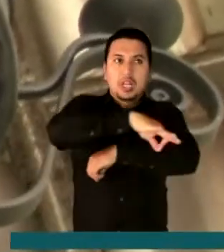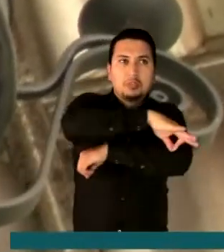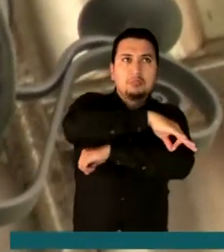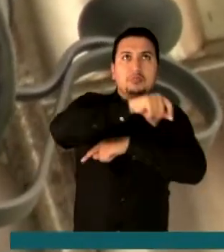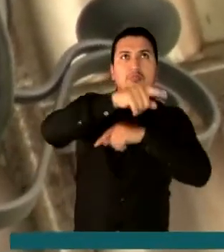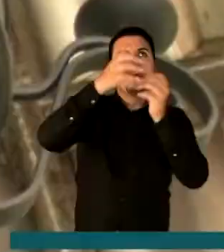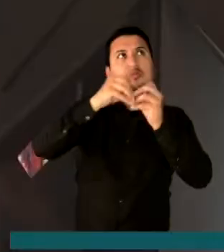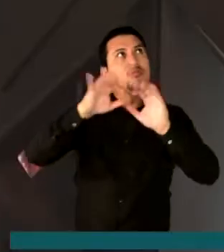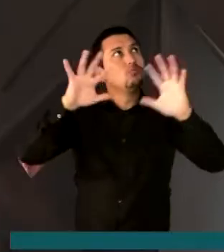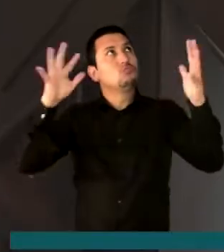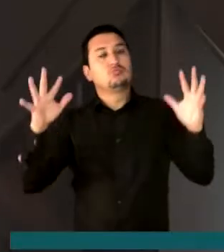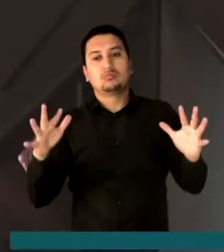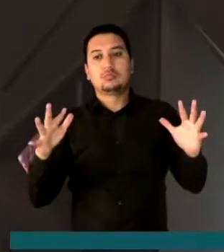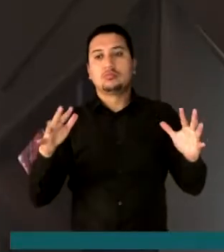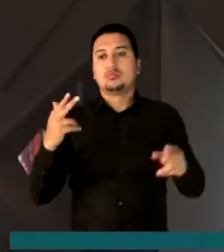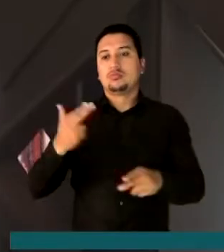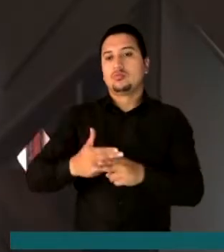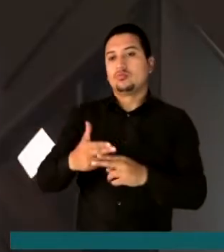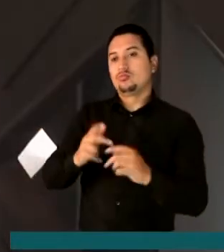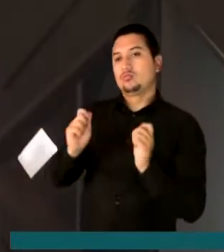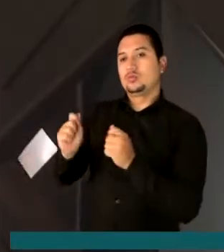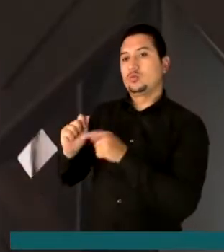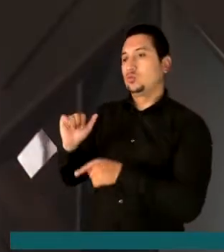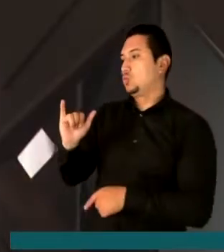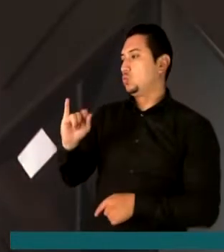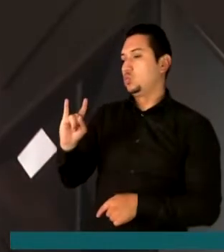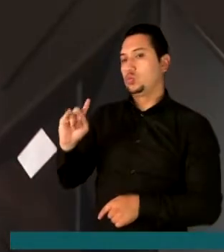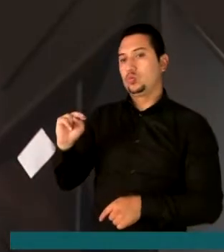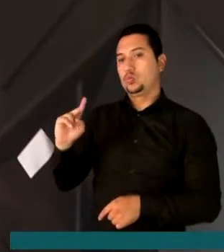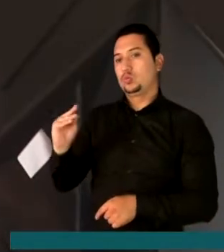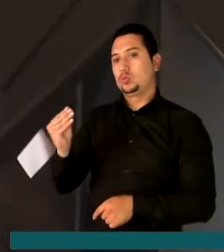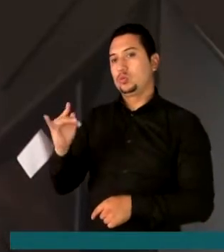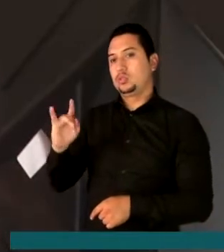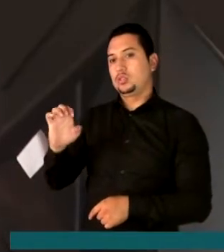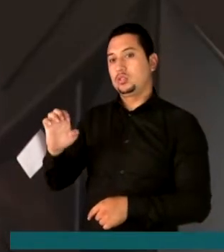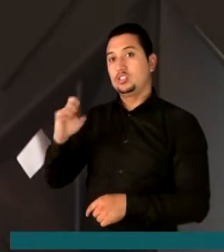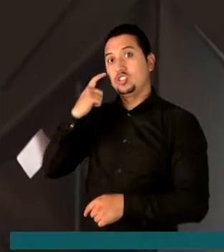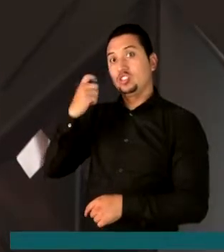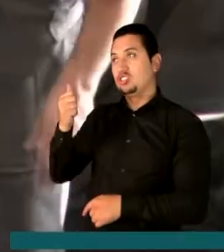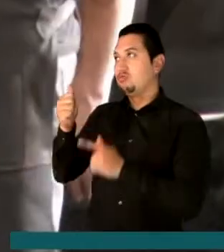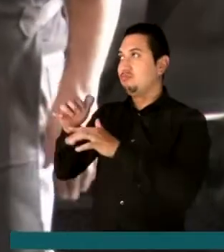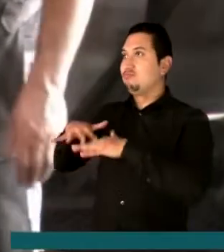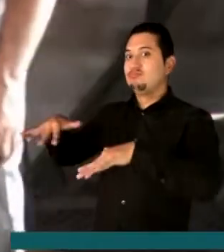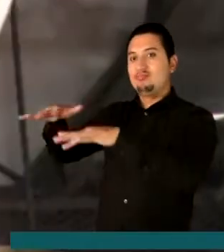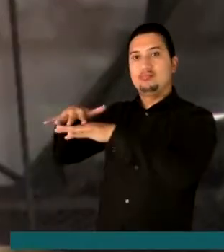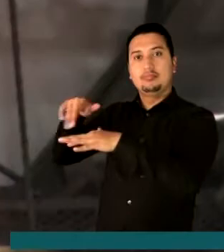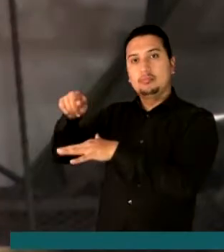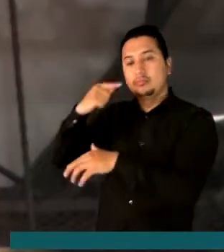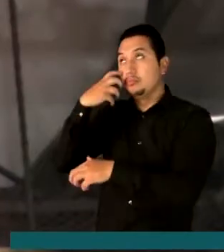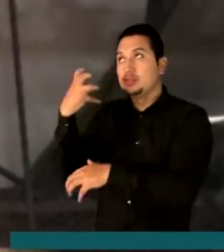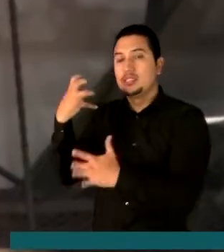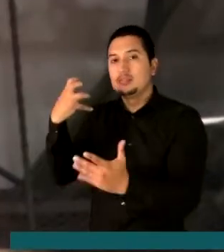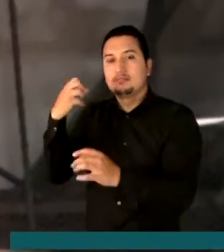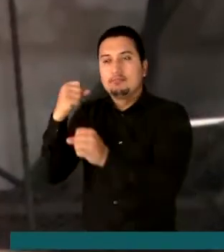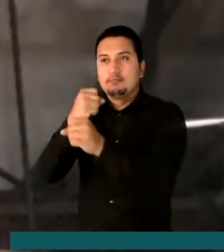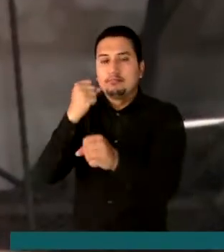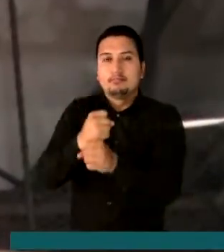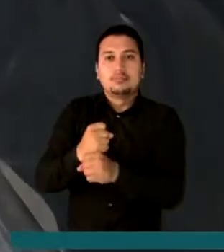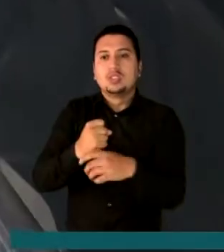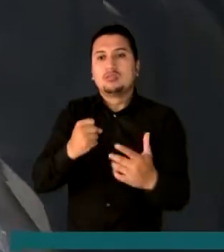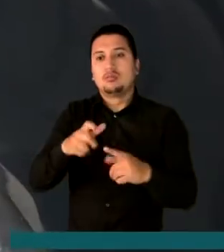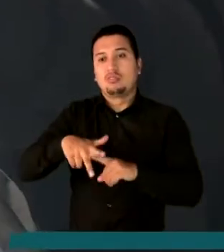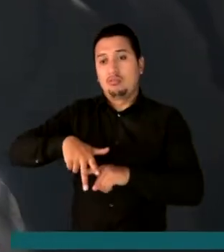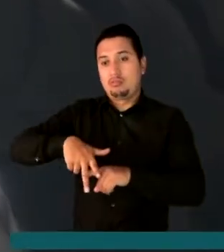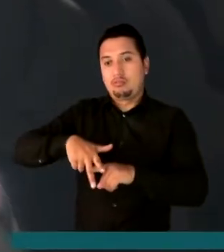lugar. Veníamos con mi esposa y dije, bueno, vamos a conocer el yunque, que hay muchas cosas maravillosas, ¿no? Una de las cosas que más se resalta en este